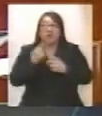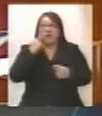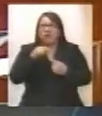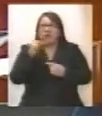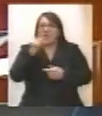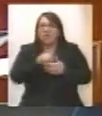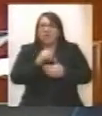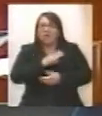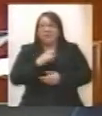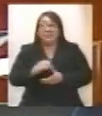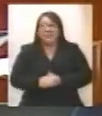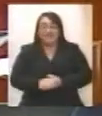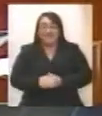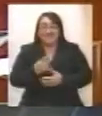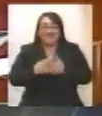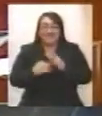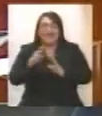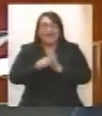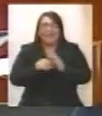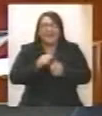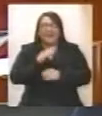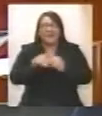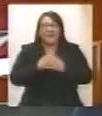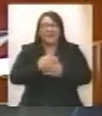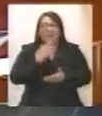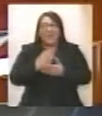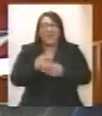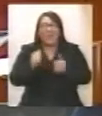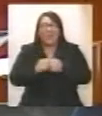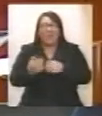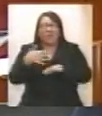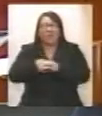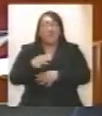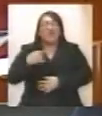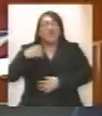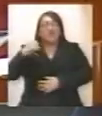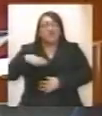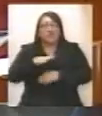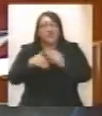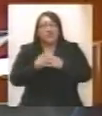objetivo del gobierno de reducir la pobreza y generar mayor inclusión social.